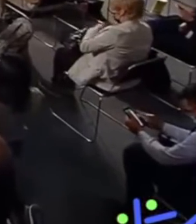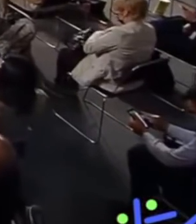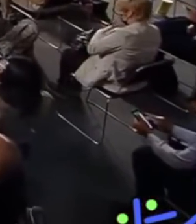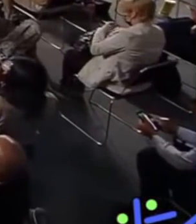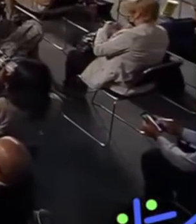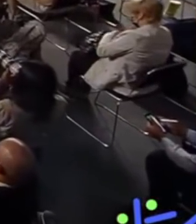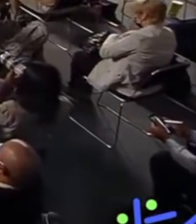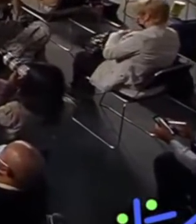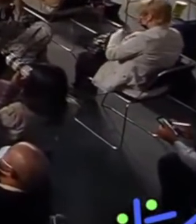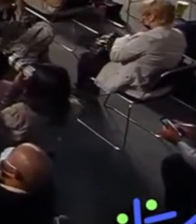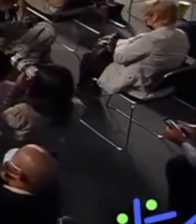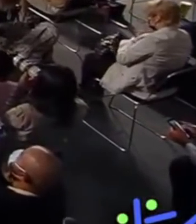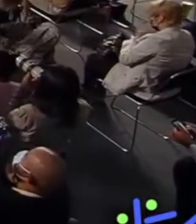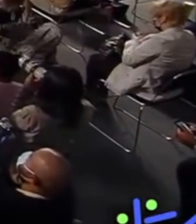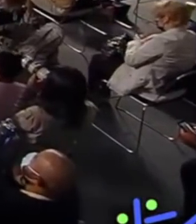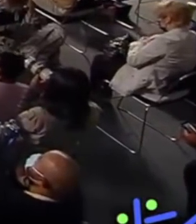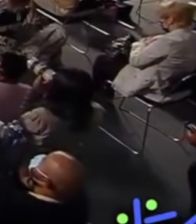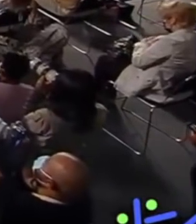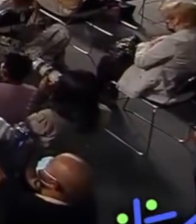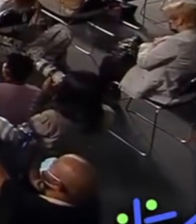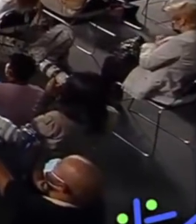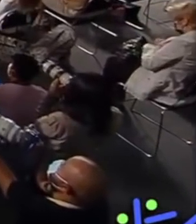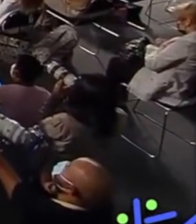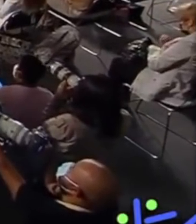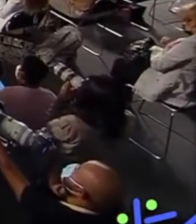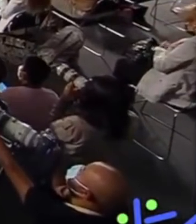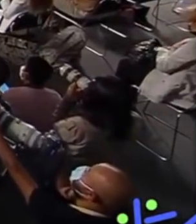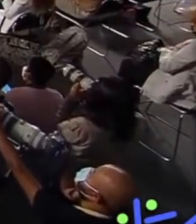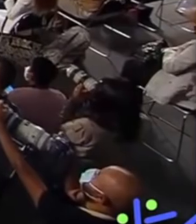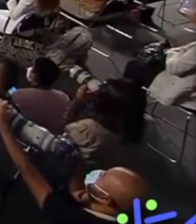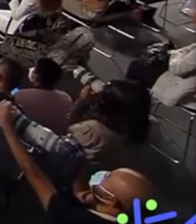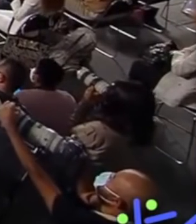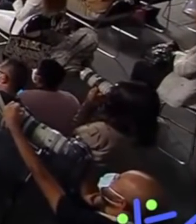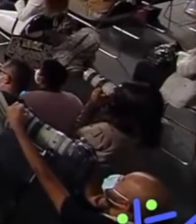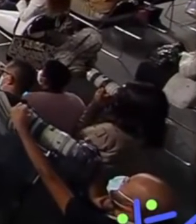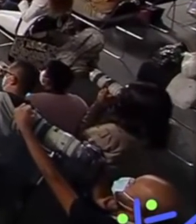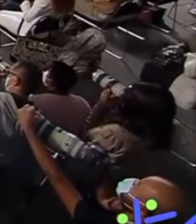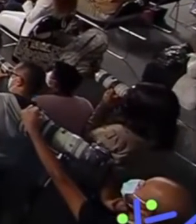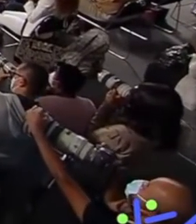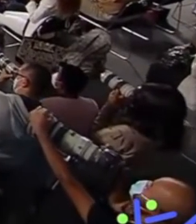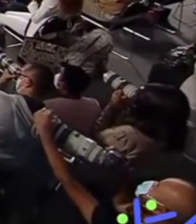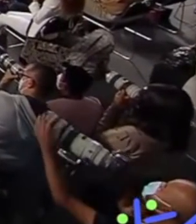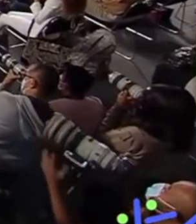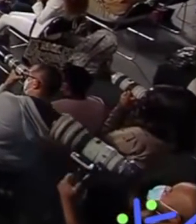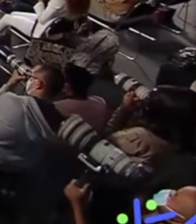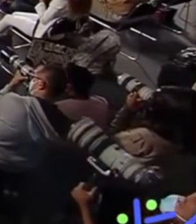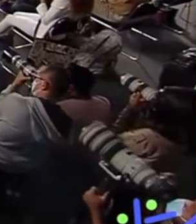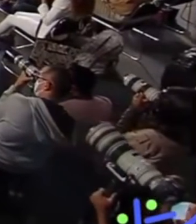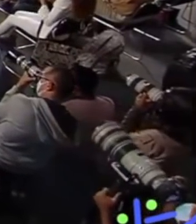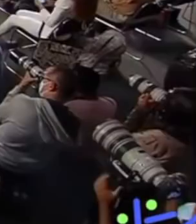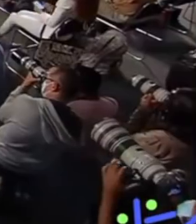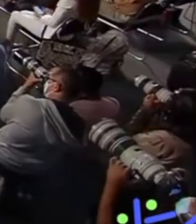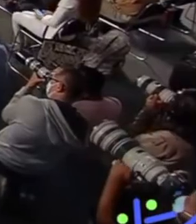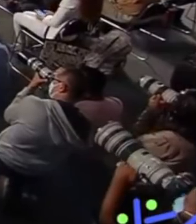sinvergüenza, y desde el primer día nos quedó claro que es una vividora del sistema. El primer día que tenían que sesionar,